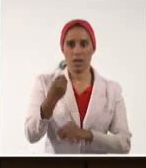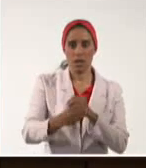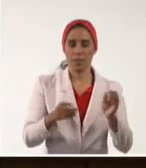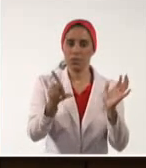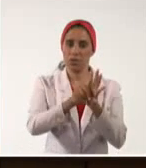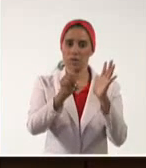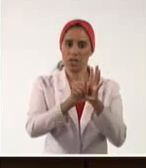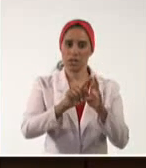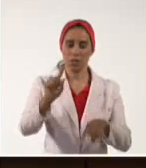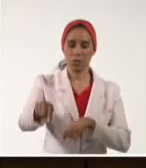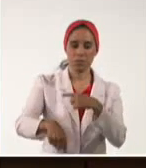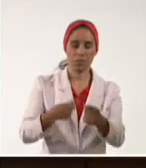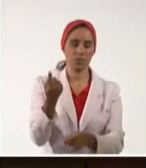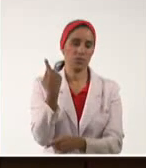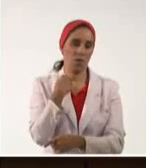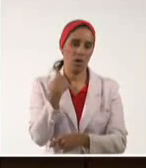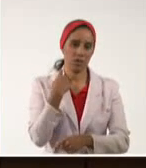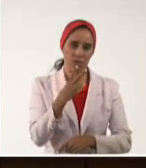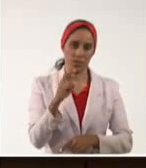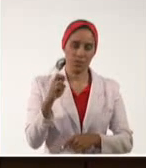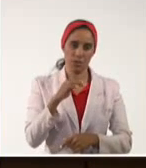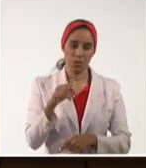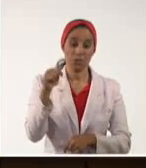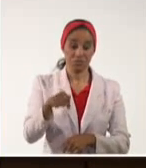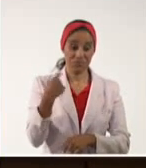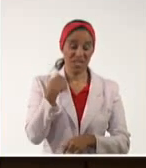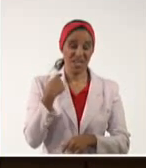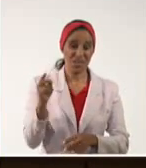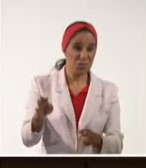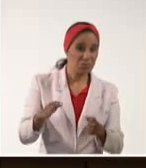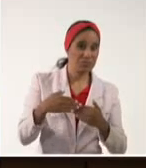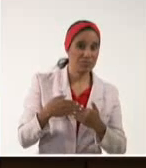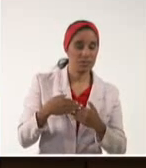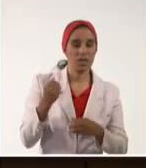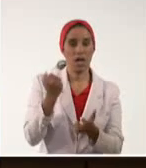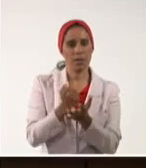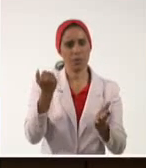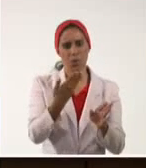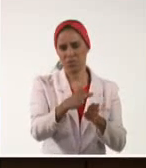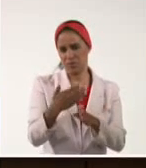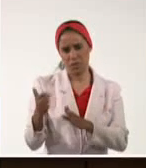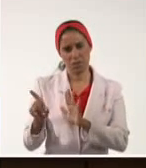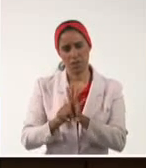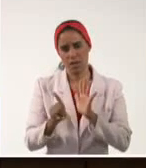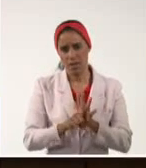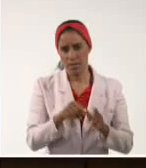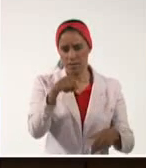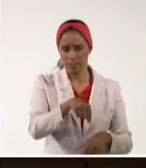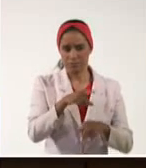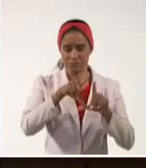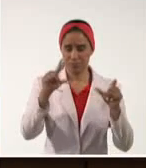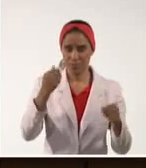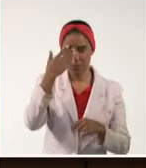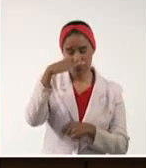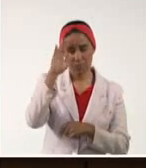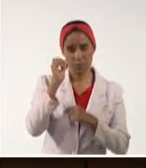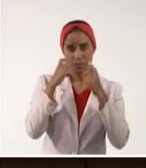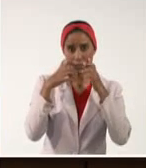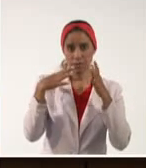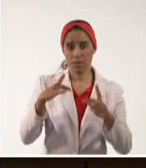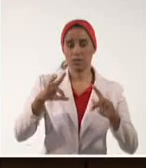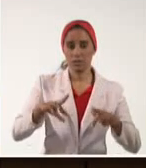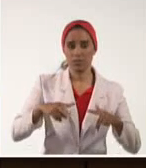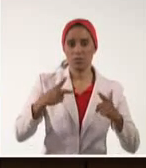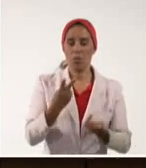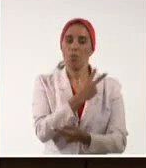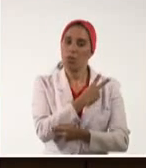2024. En el año que culmina se han aprobado trascendentes leyes para la nación, lo que ratifica la voluntad del